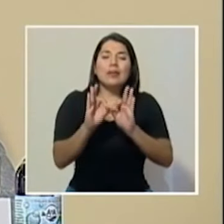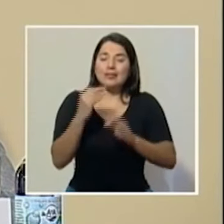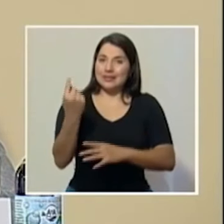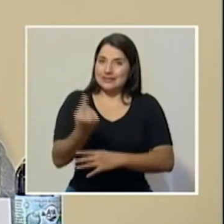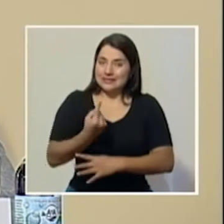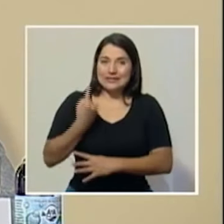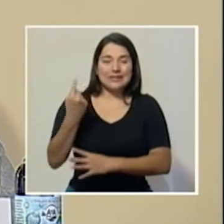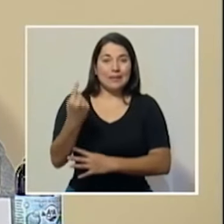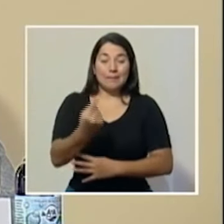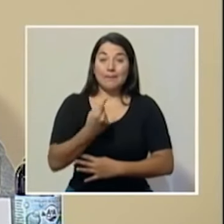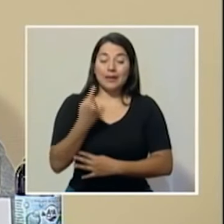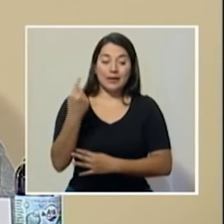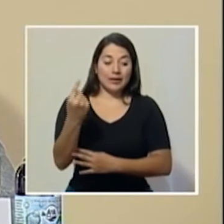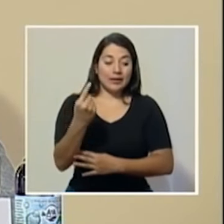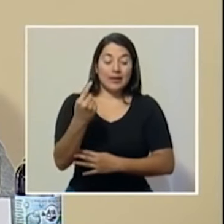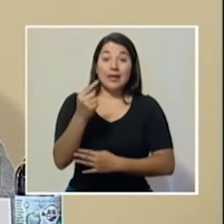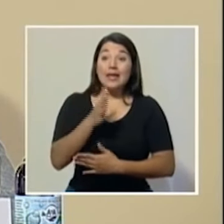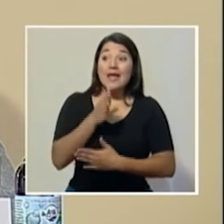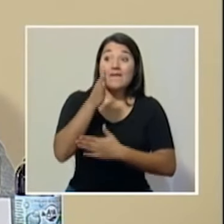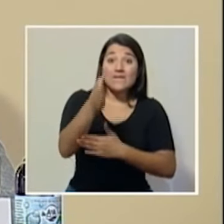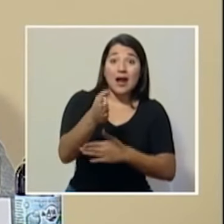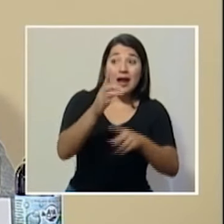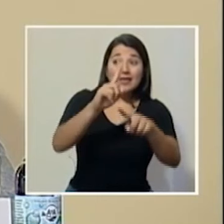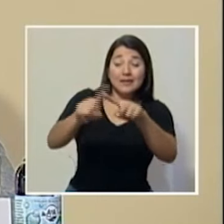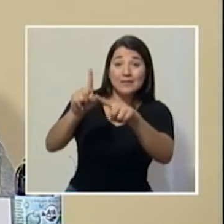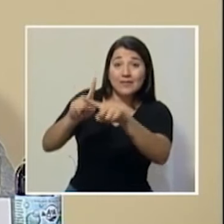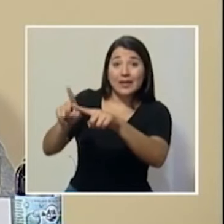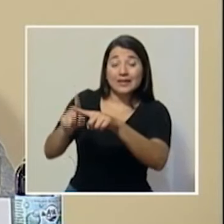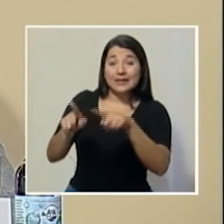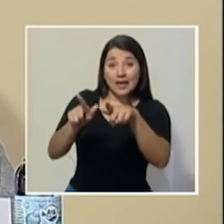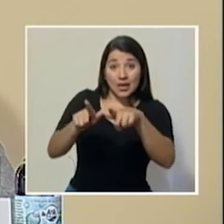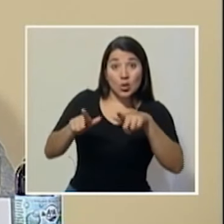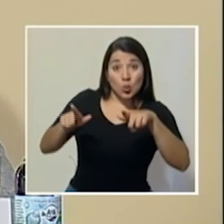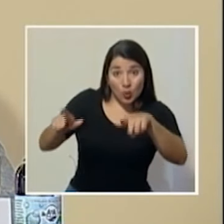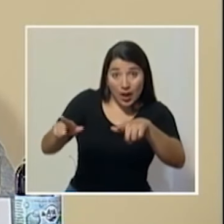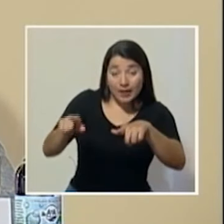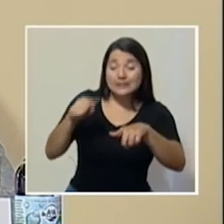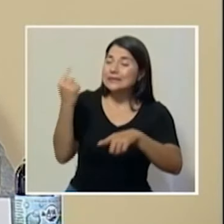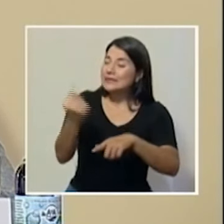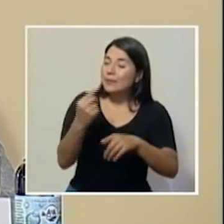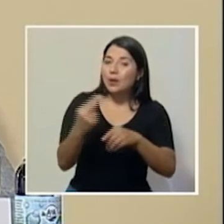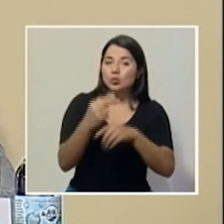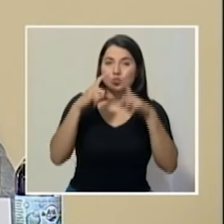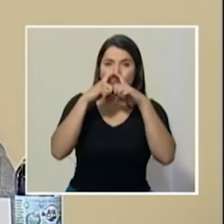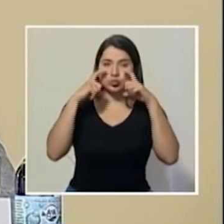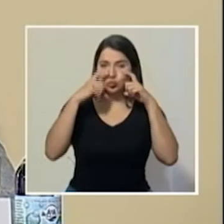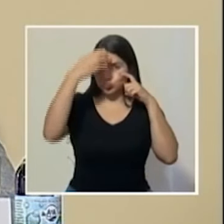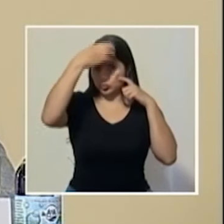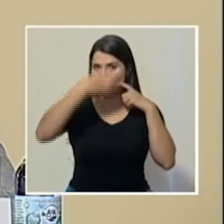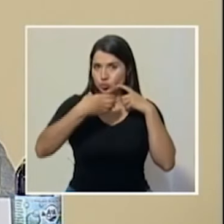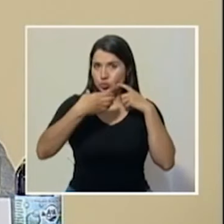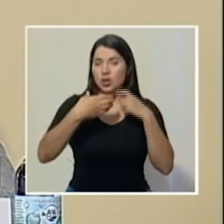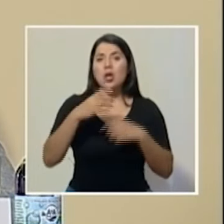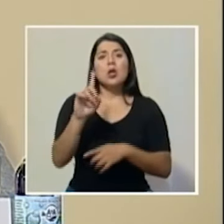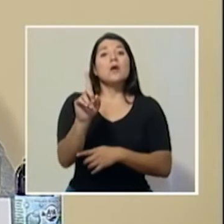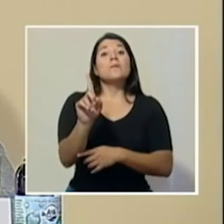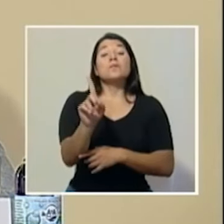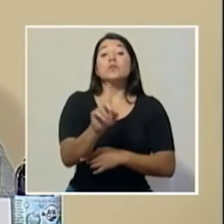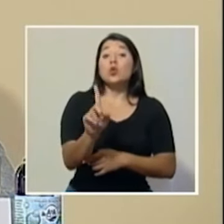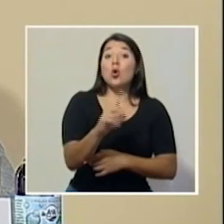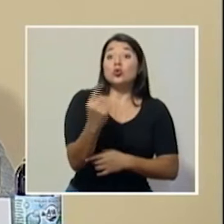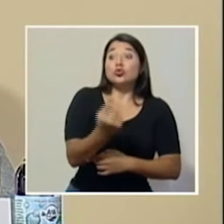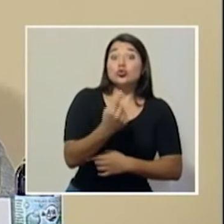siempre que vayan a diferentes lugares en donde haya atención al público, estén utilizándolas. No solamente la población que va a